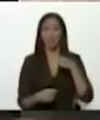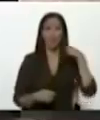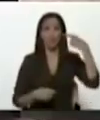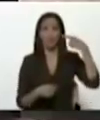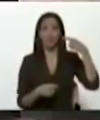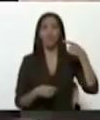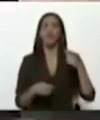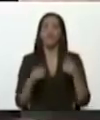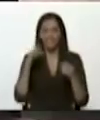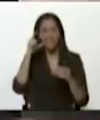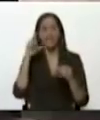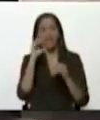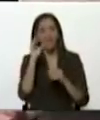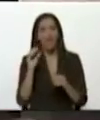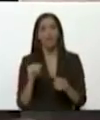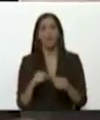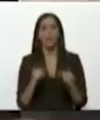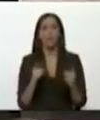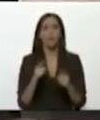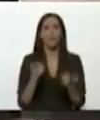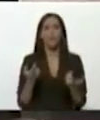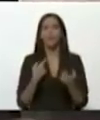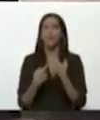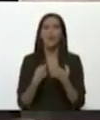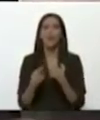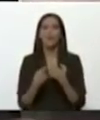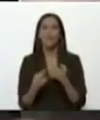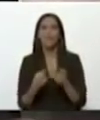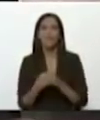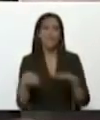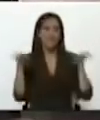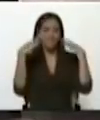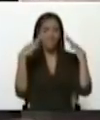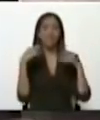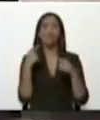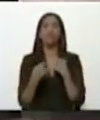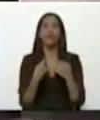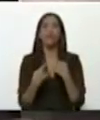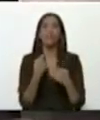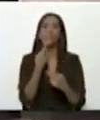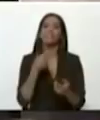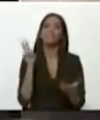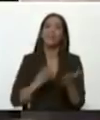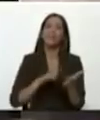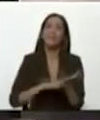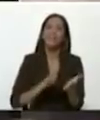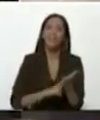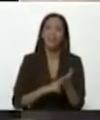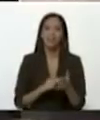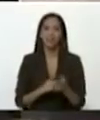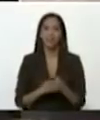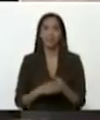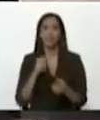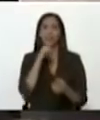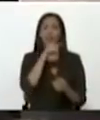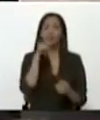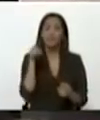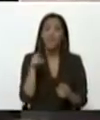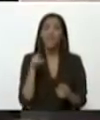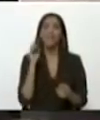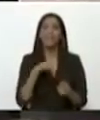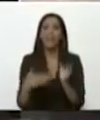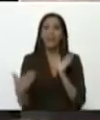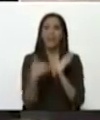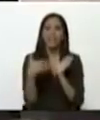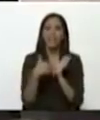hermano, ese día hablamos. Pero esto no es una cuestión de audiencia, esto es una cuestión de decir la verdad. Y ustedes están